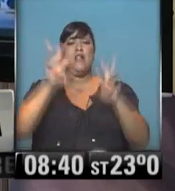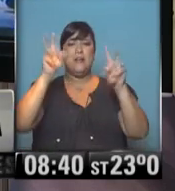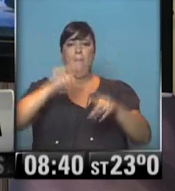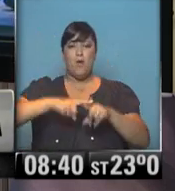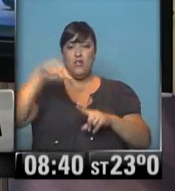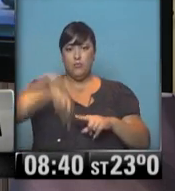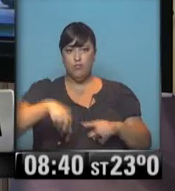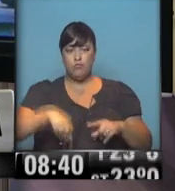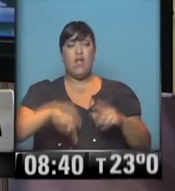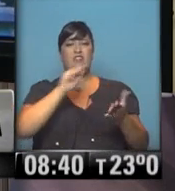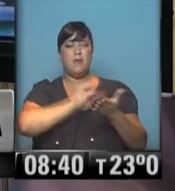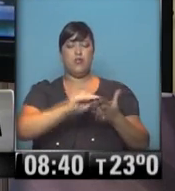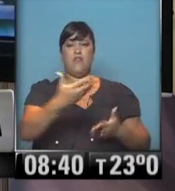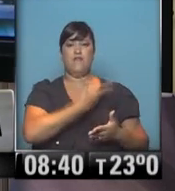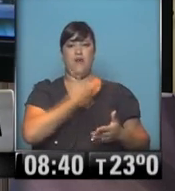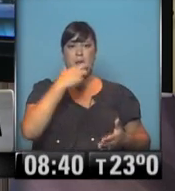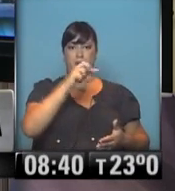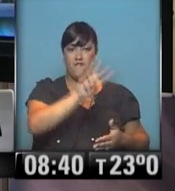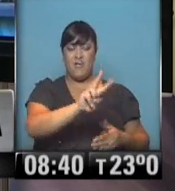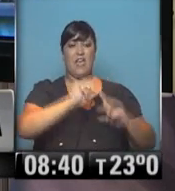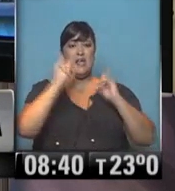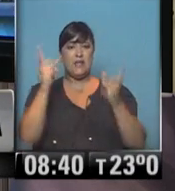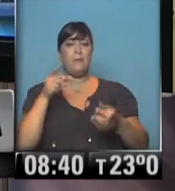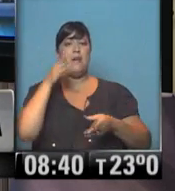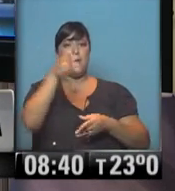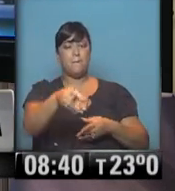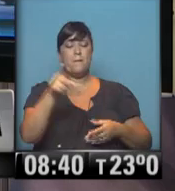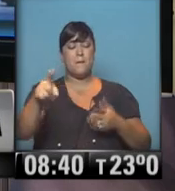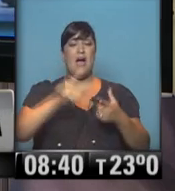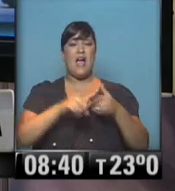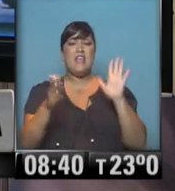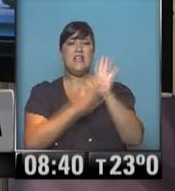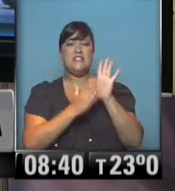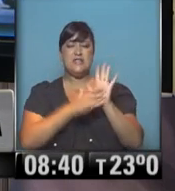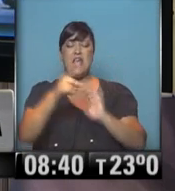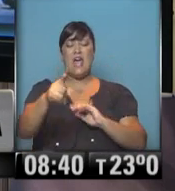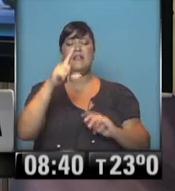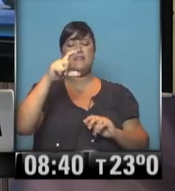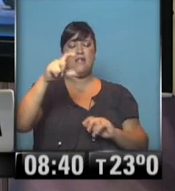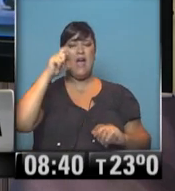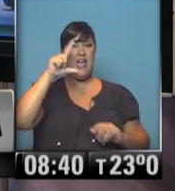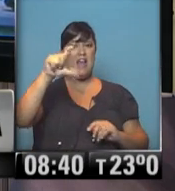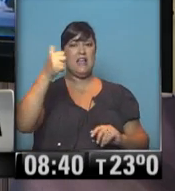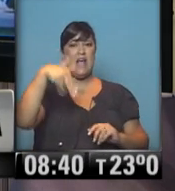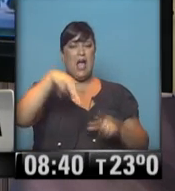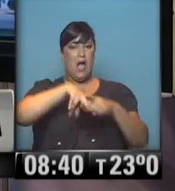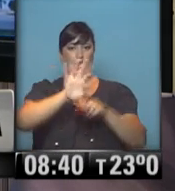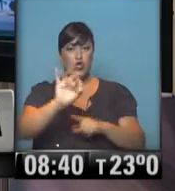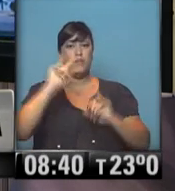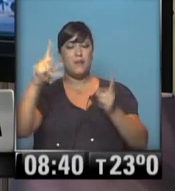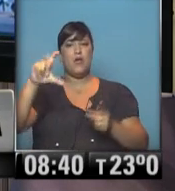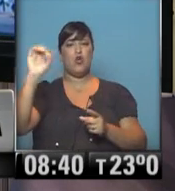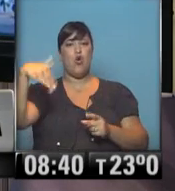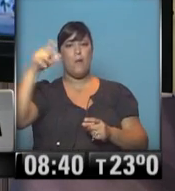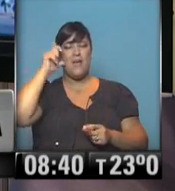estar los diputados del frente para la victoria va a estar el diputado del frente de izquierda Nicolás del caño va a estar la diputada Alicia comeli del